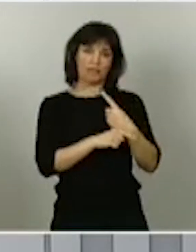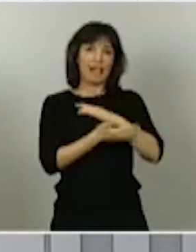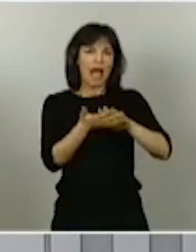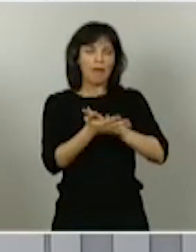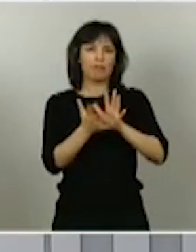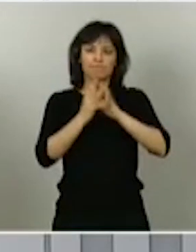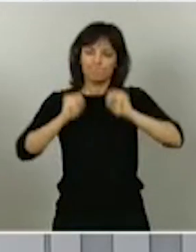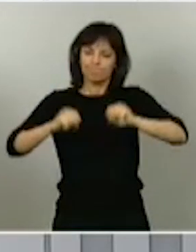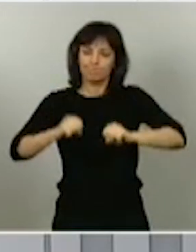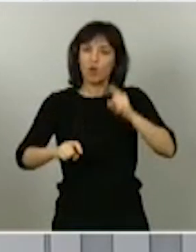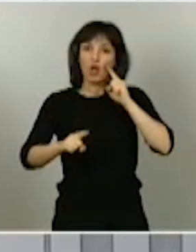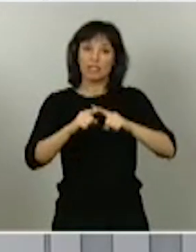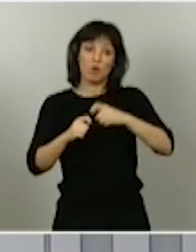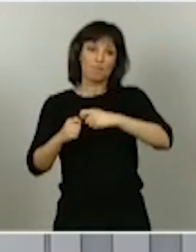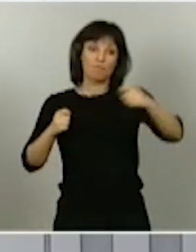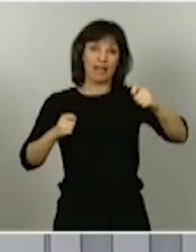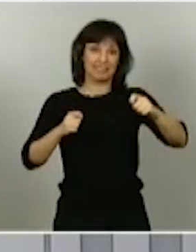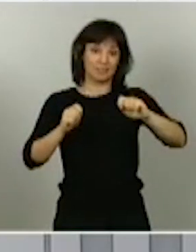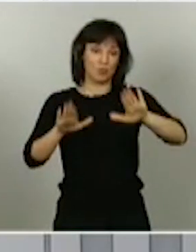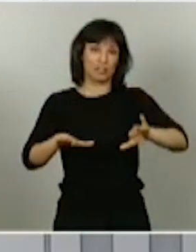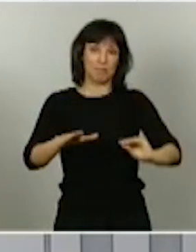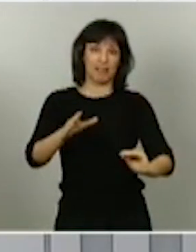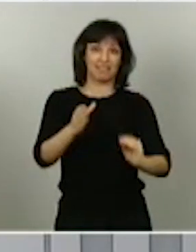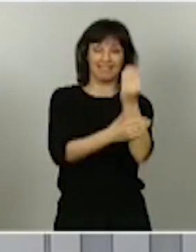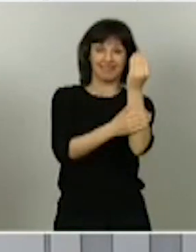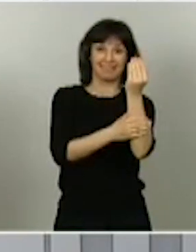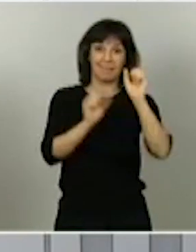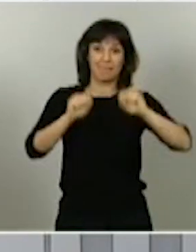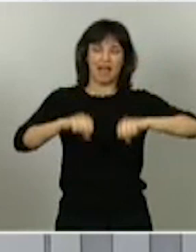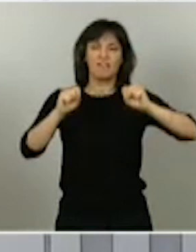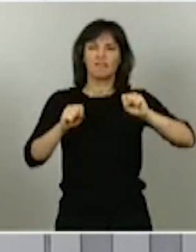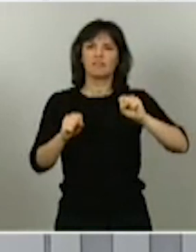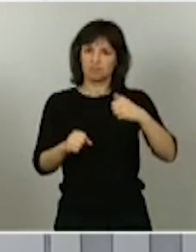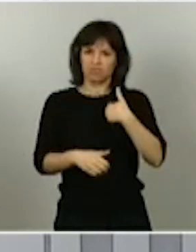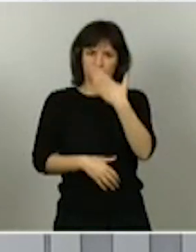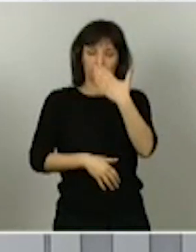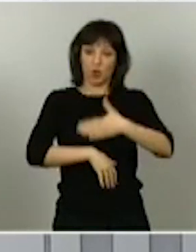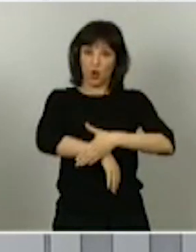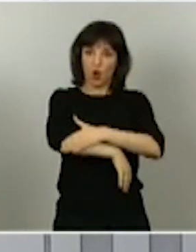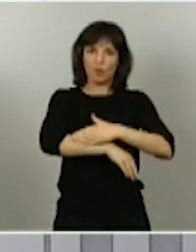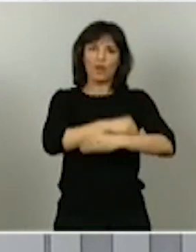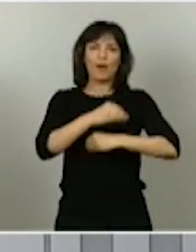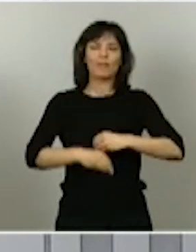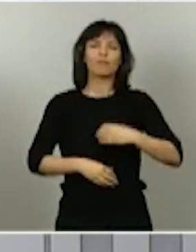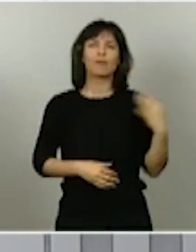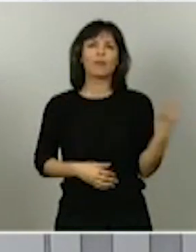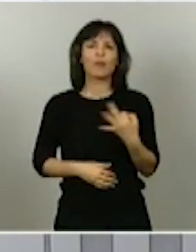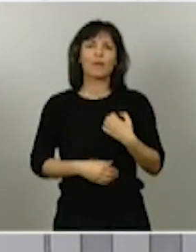última prórroga. Les quiero decir que este Gobierno está haciendo lo que es su deber y su obligación,